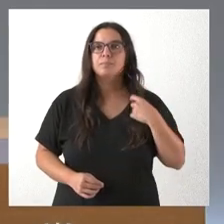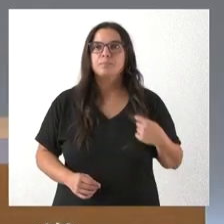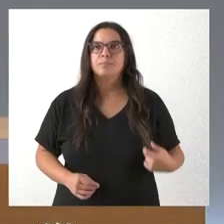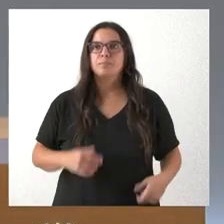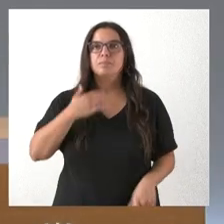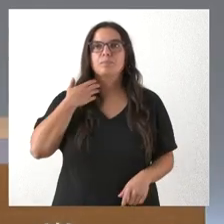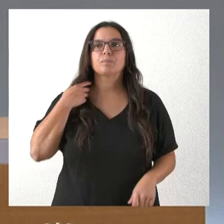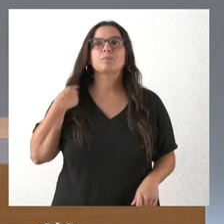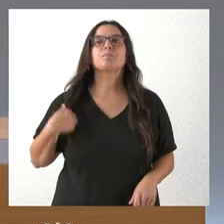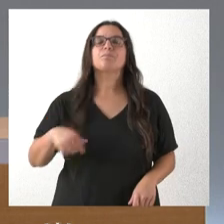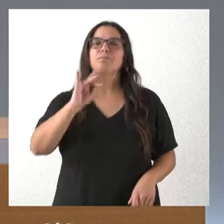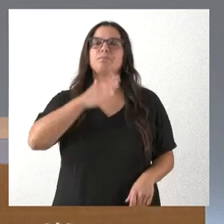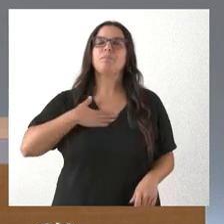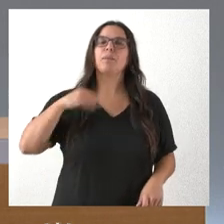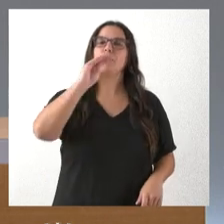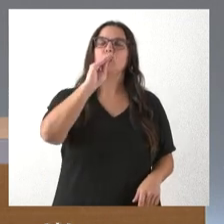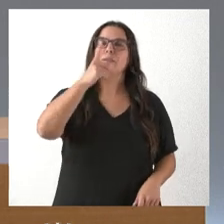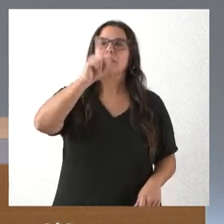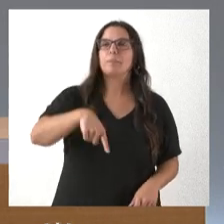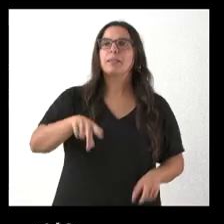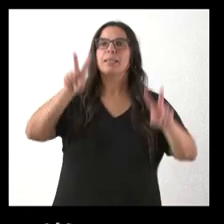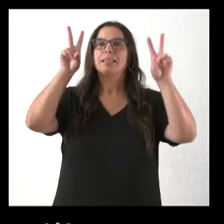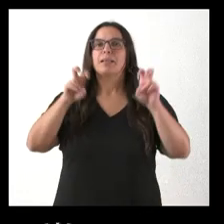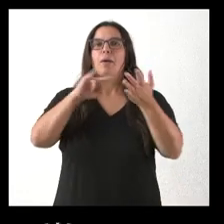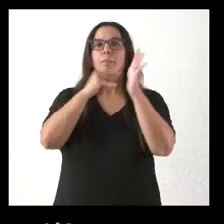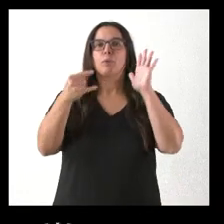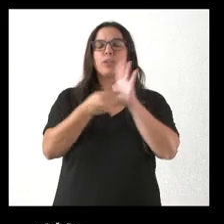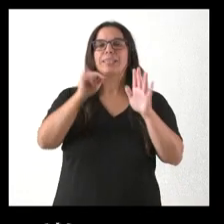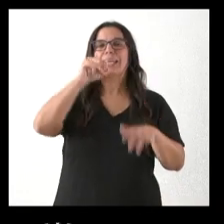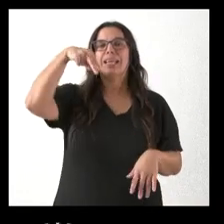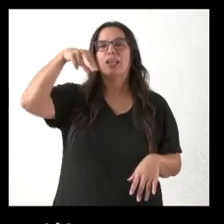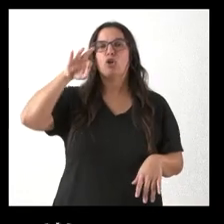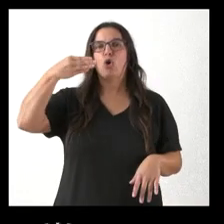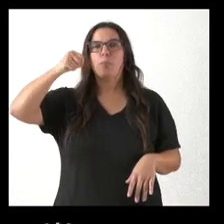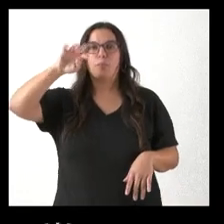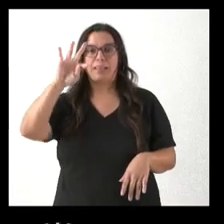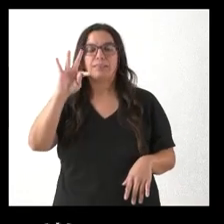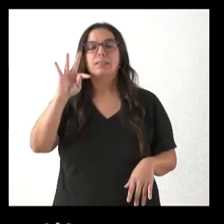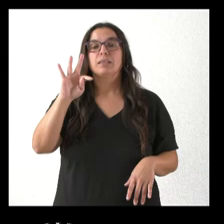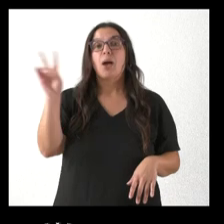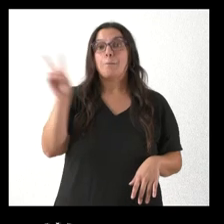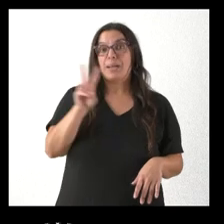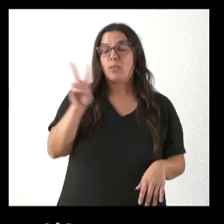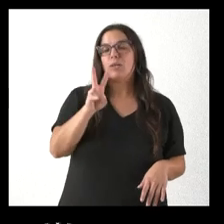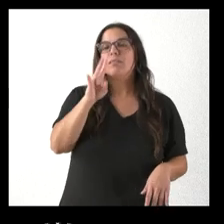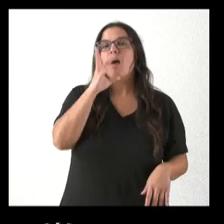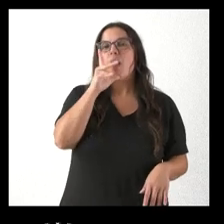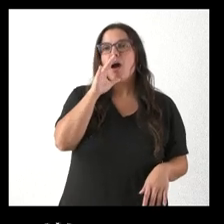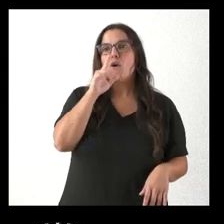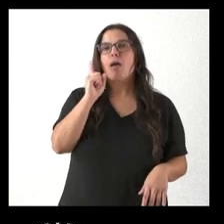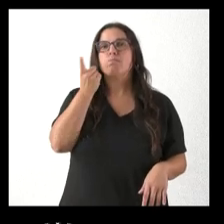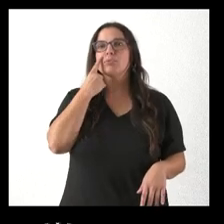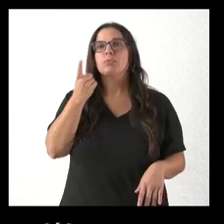Sí yo le quería preguntar también acerca del proyecto de innovat en Valladolid que ahora que se ha conocido que van a que van a concurrir